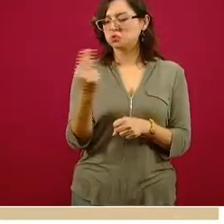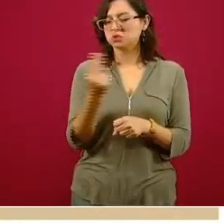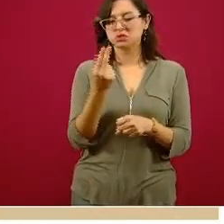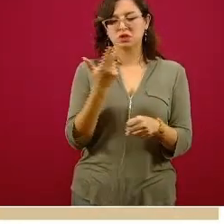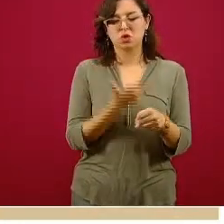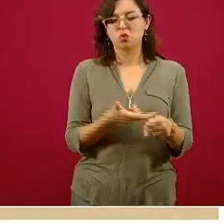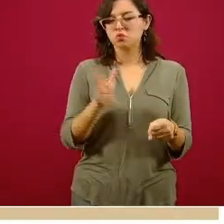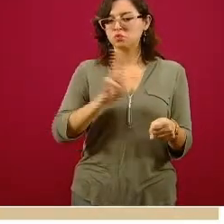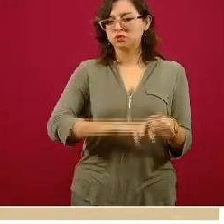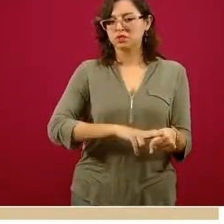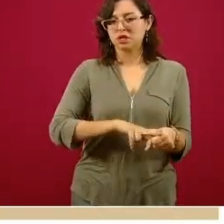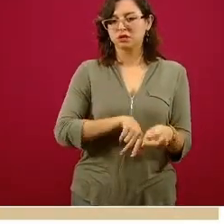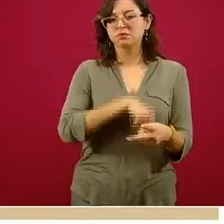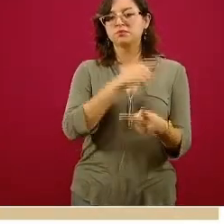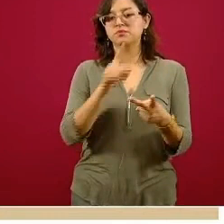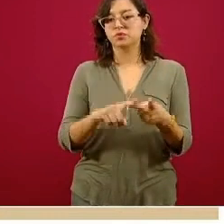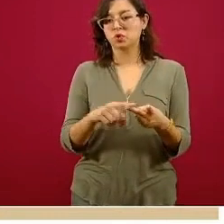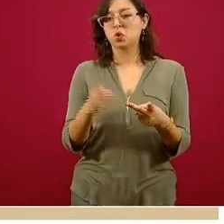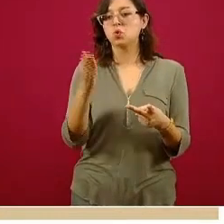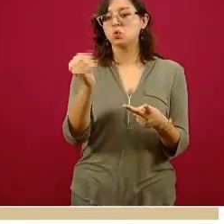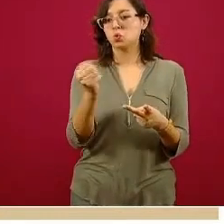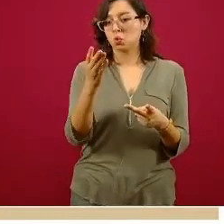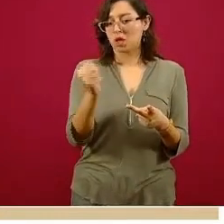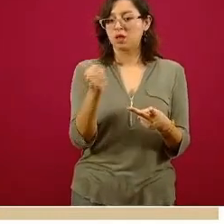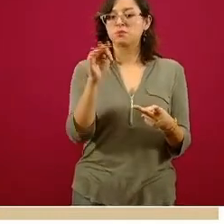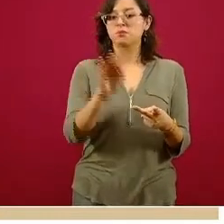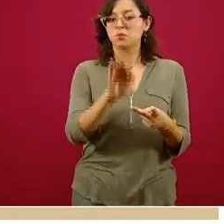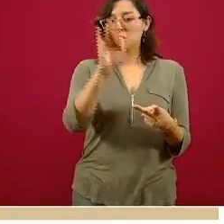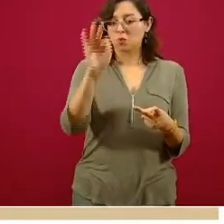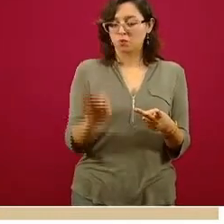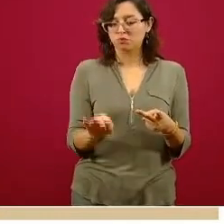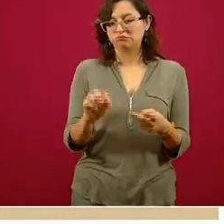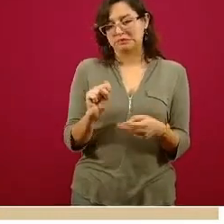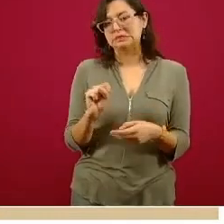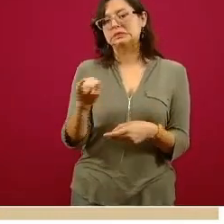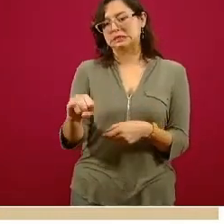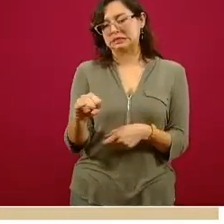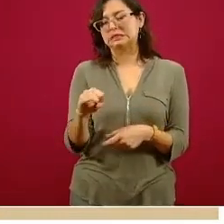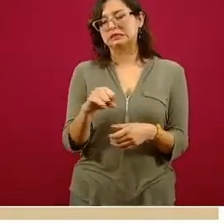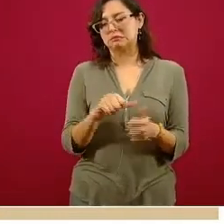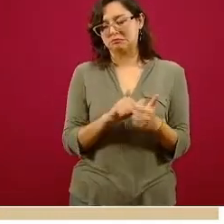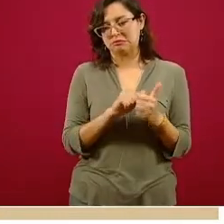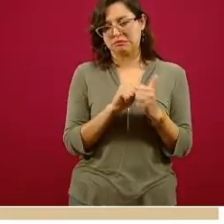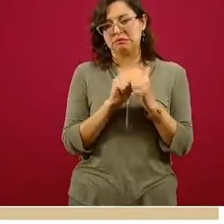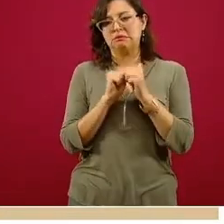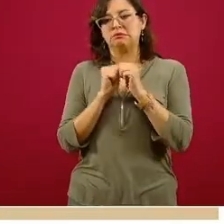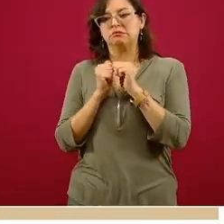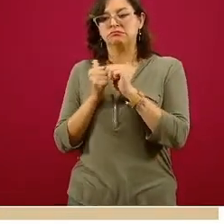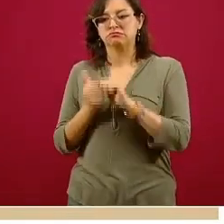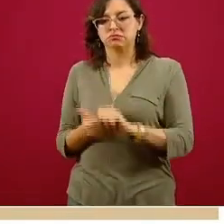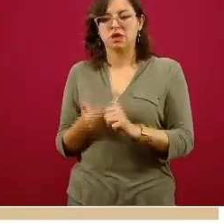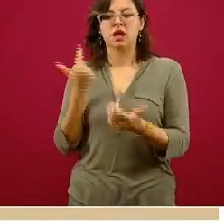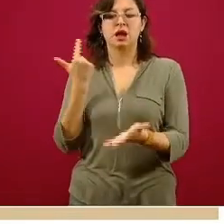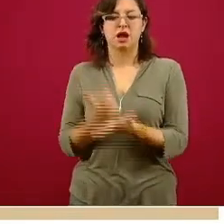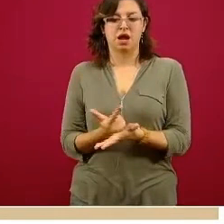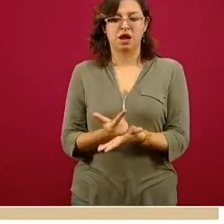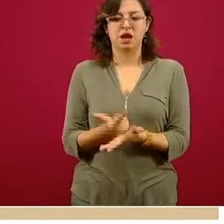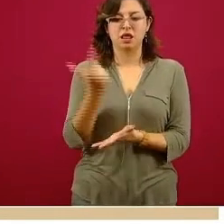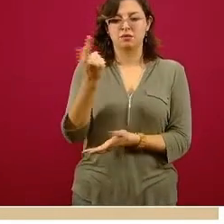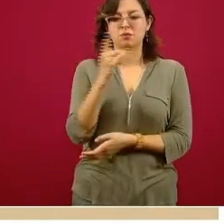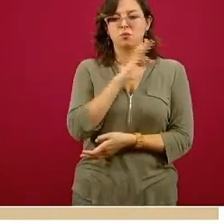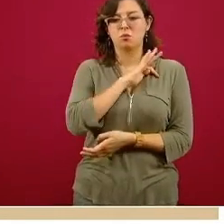un 9% de ese total acumulado presentó también en algún momento enfermedad grave, y ahí podemos